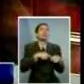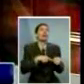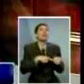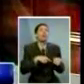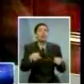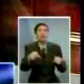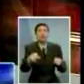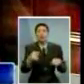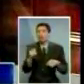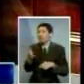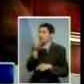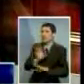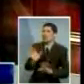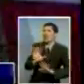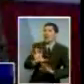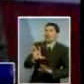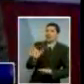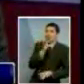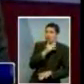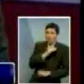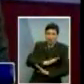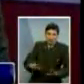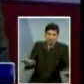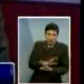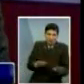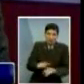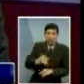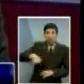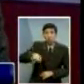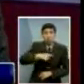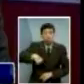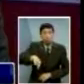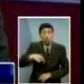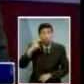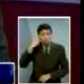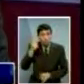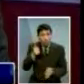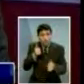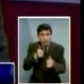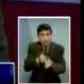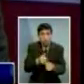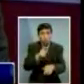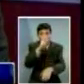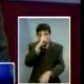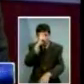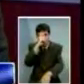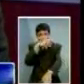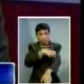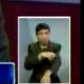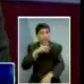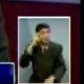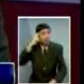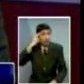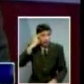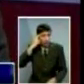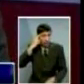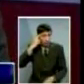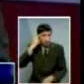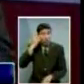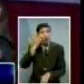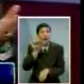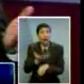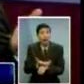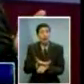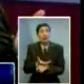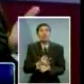qué no había nadie en ese puesto? O sea, nosotros nos acercamos al momento en que en el hospital de Rancagua hay que hacer la recepción sanitaria,